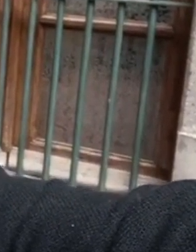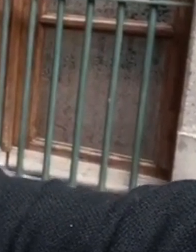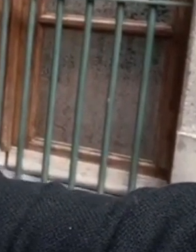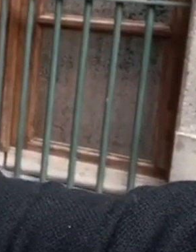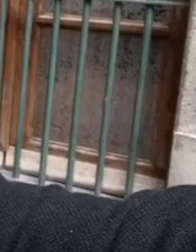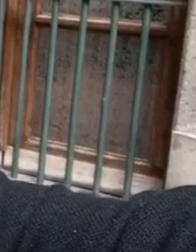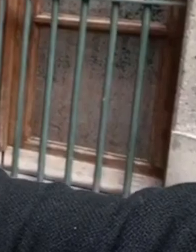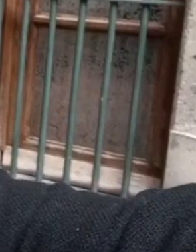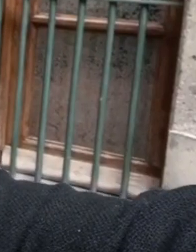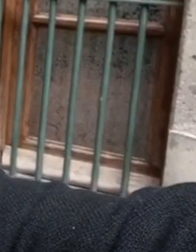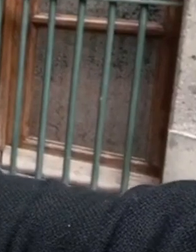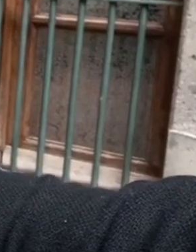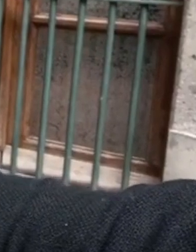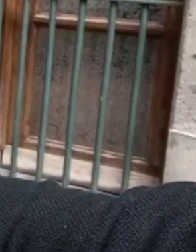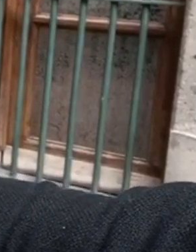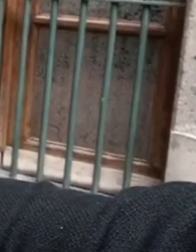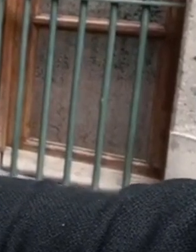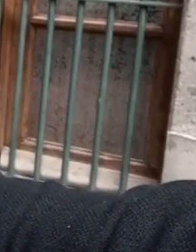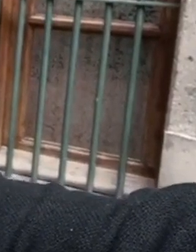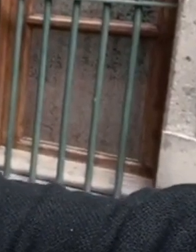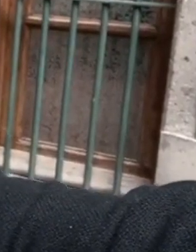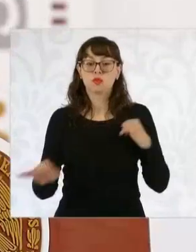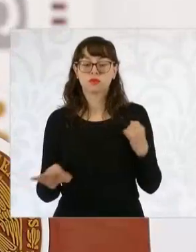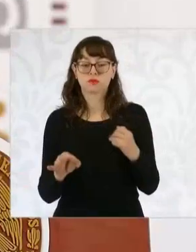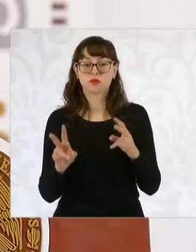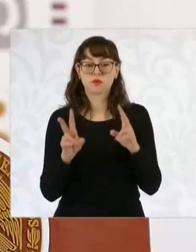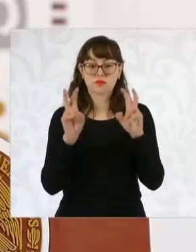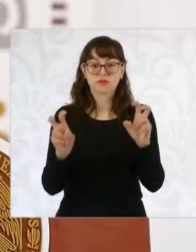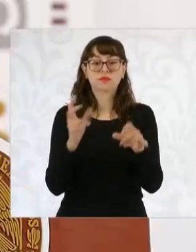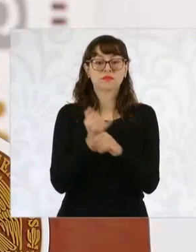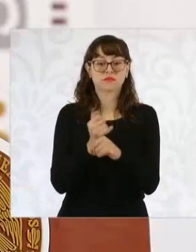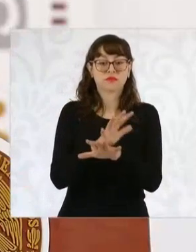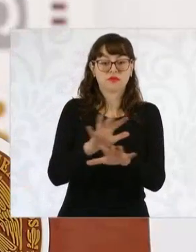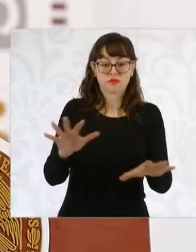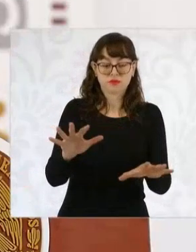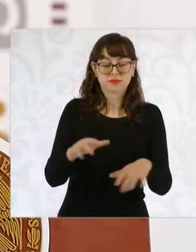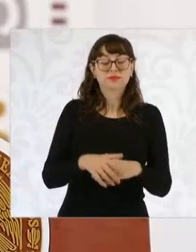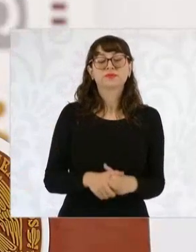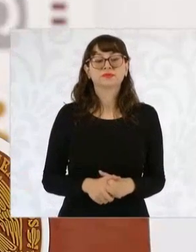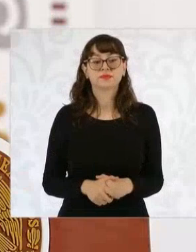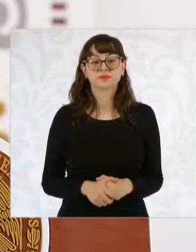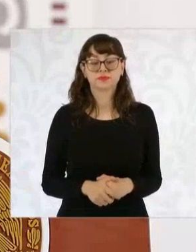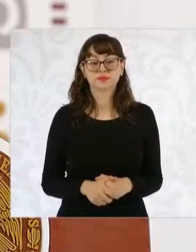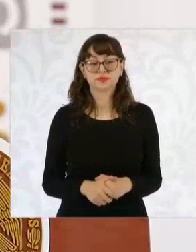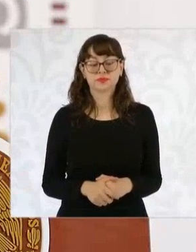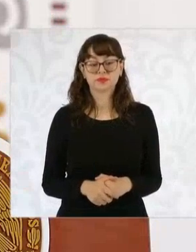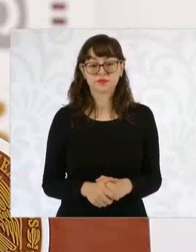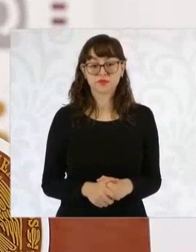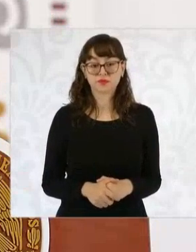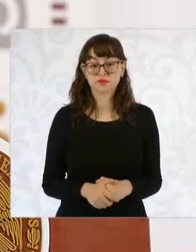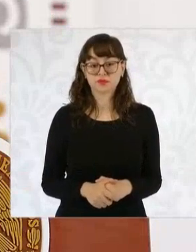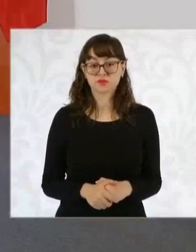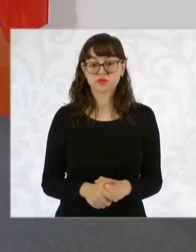el Congreso y las ventajas de hacerlos constitucionales. Los programas de bienestar que